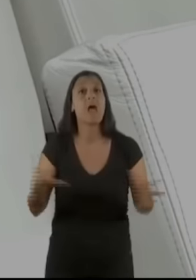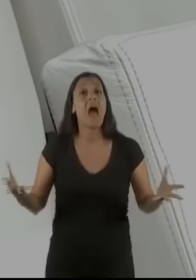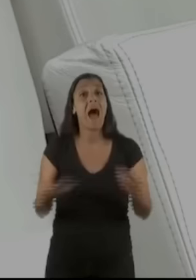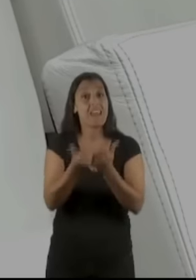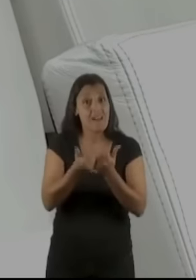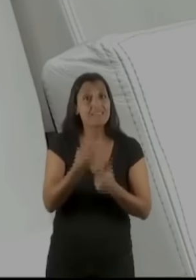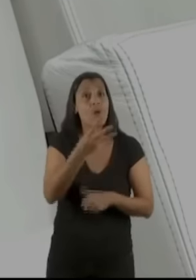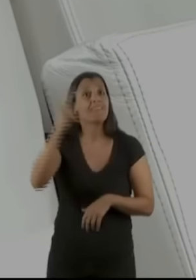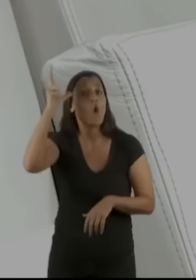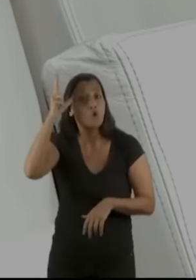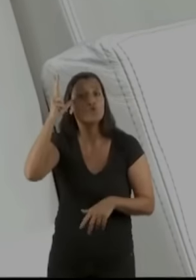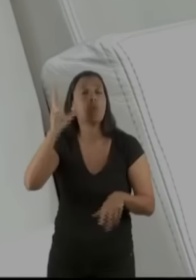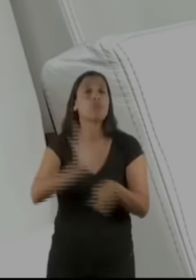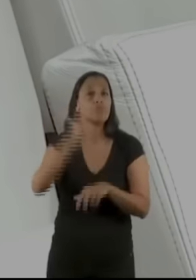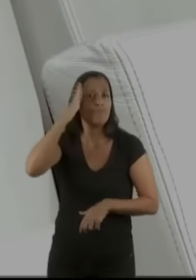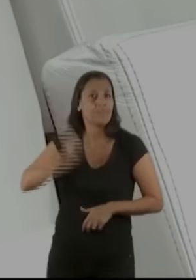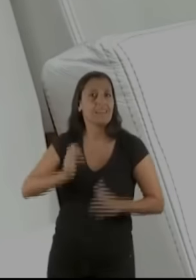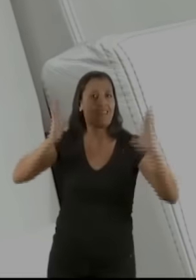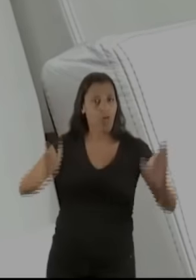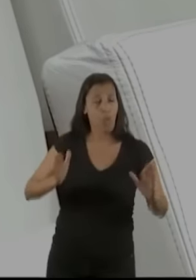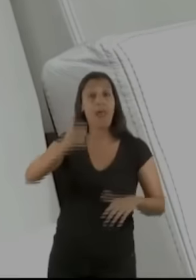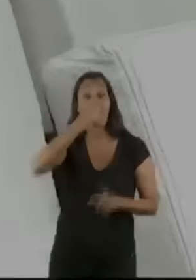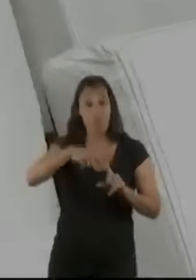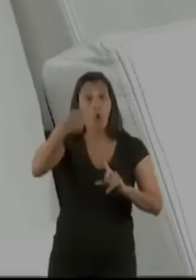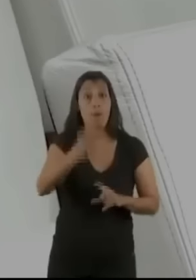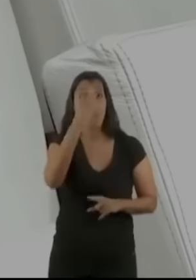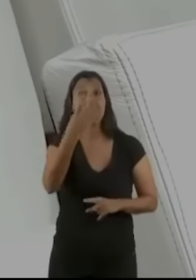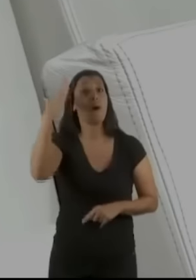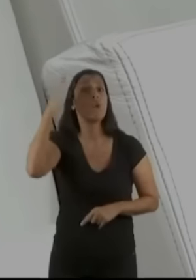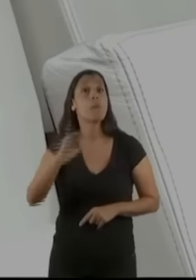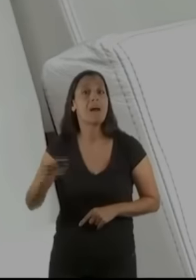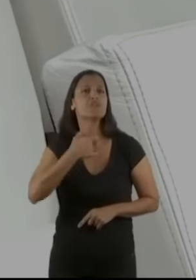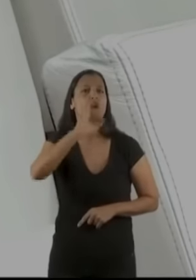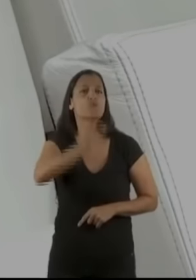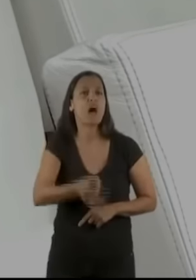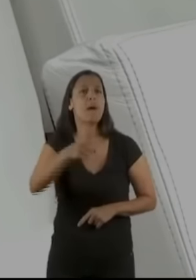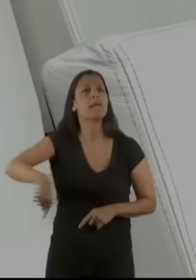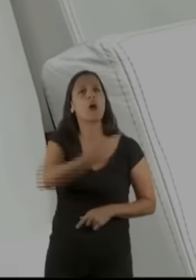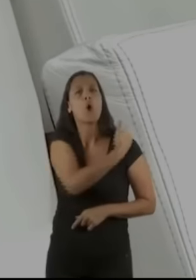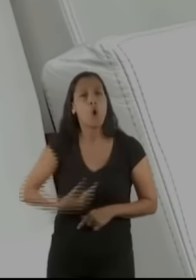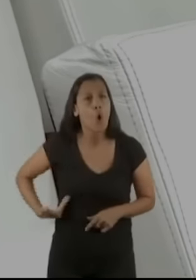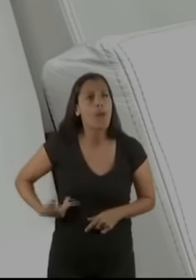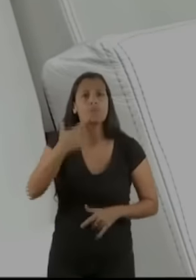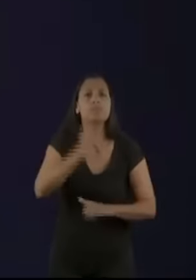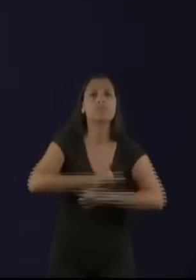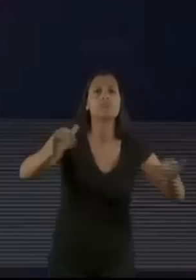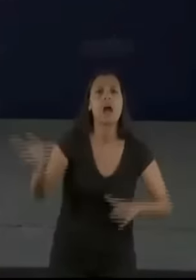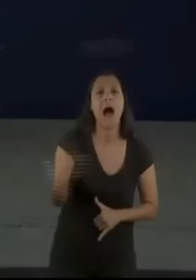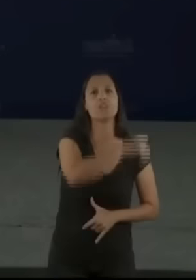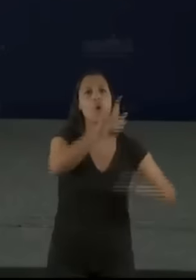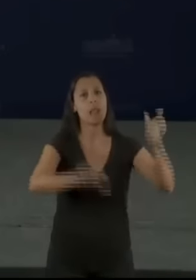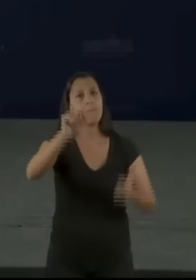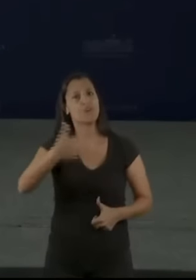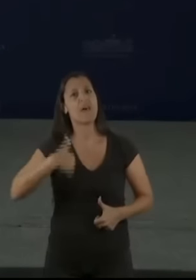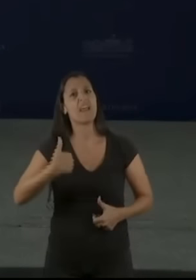golpe de estado 1976 este domingo 24 de marzo quería saber cuál es el mensaje del gobierno a todos los argentinos